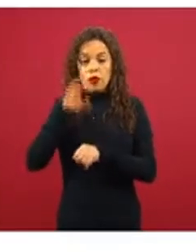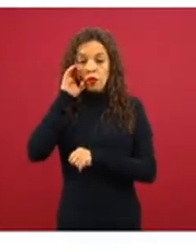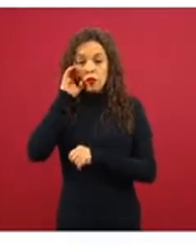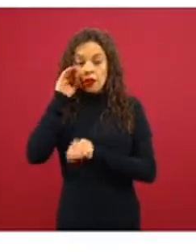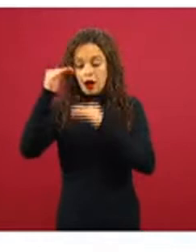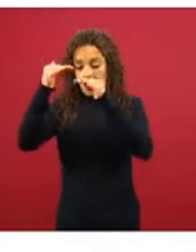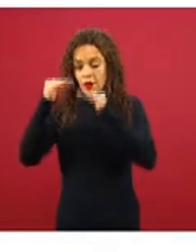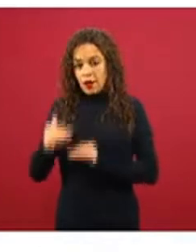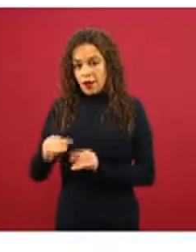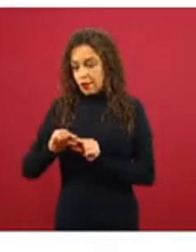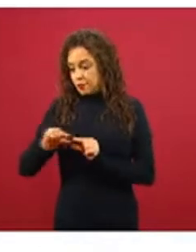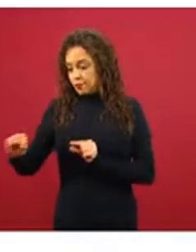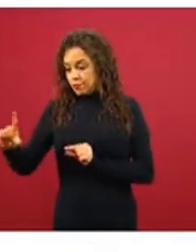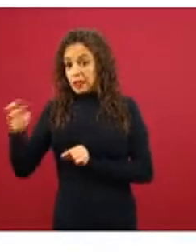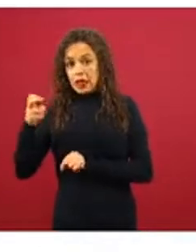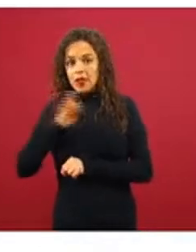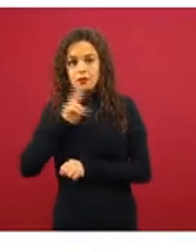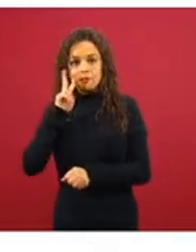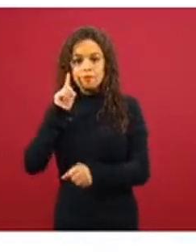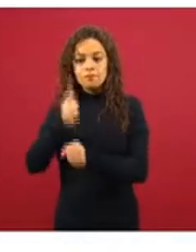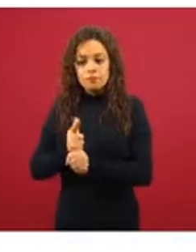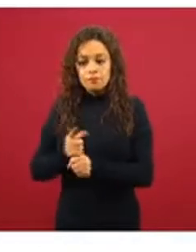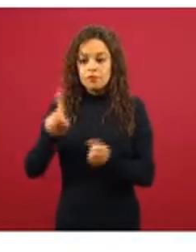inferior, lo cual representa un